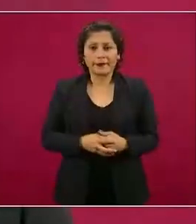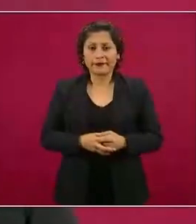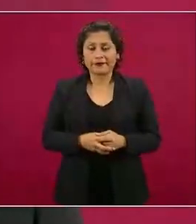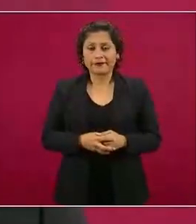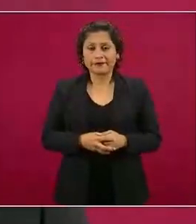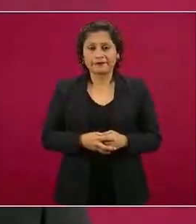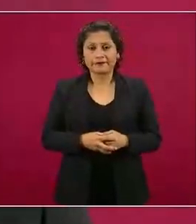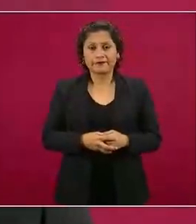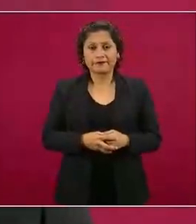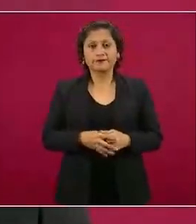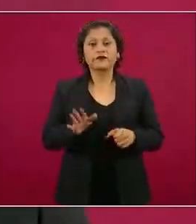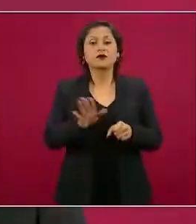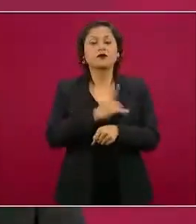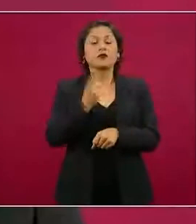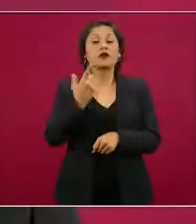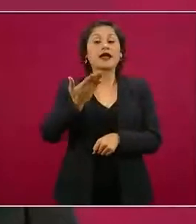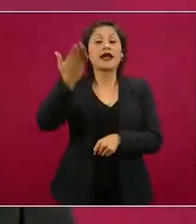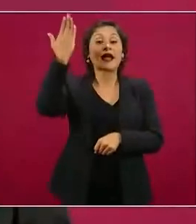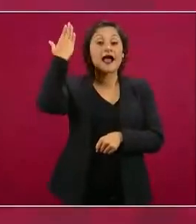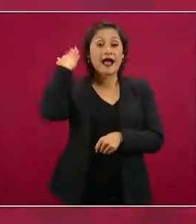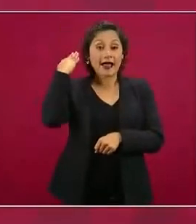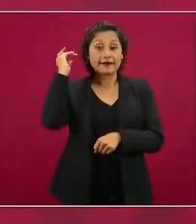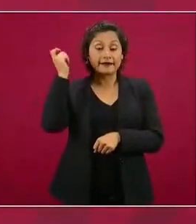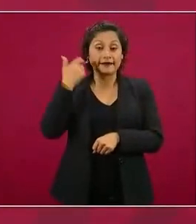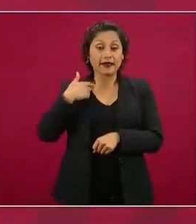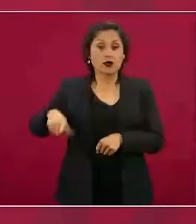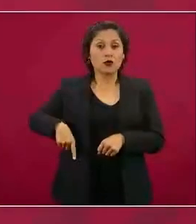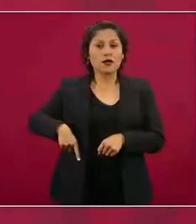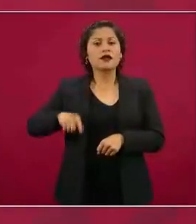Porque lo otro era la privatización completa,